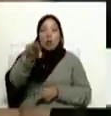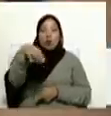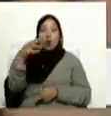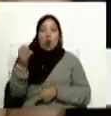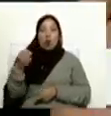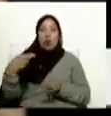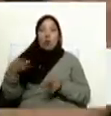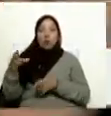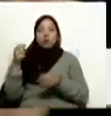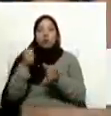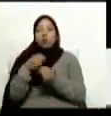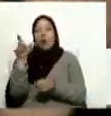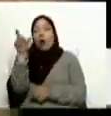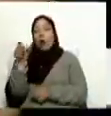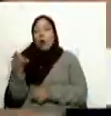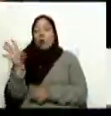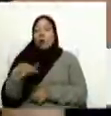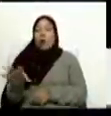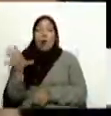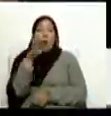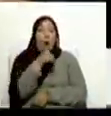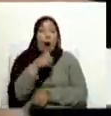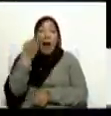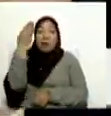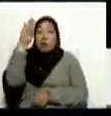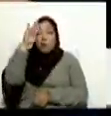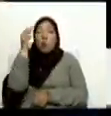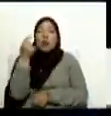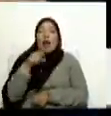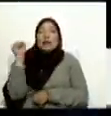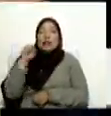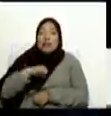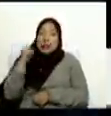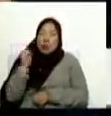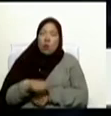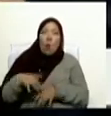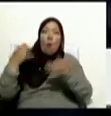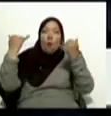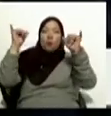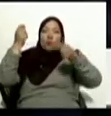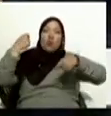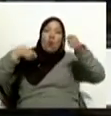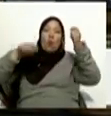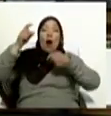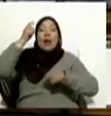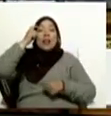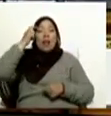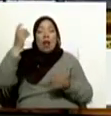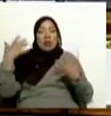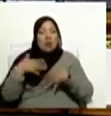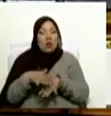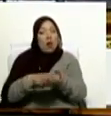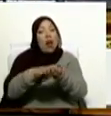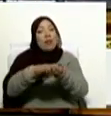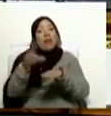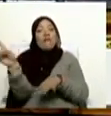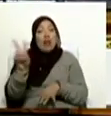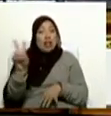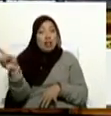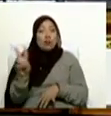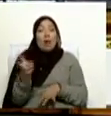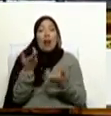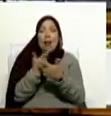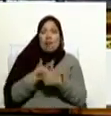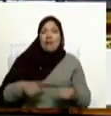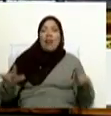más que dudar Hoy estamos Estamos celebrando también un hito de nuestra integridad territorial y de nuestra